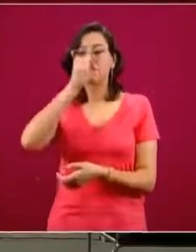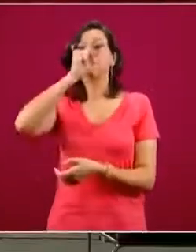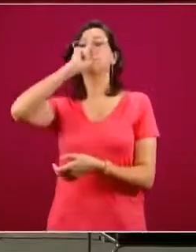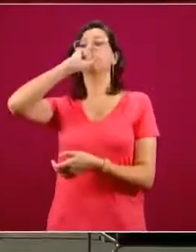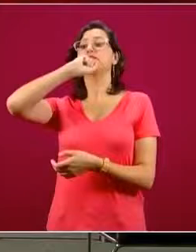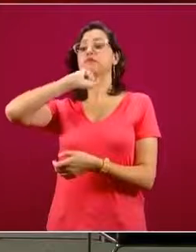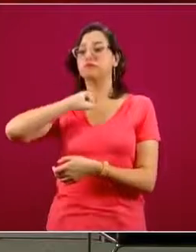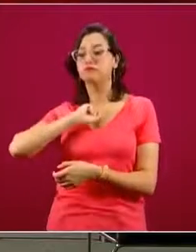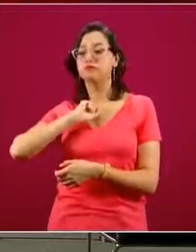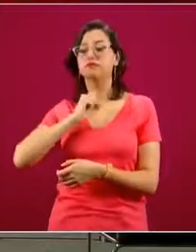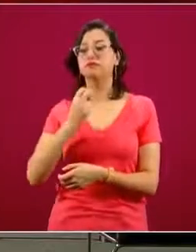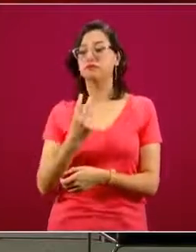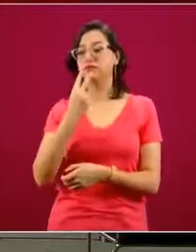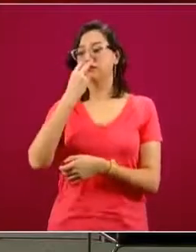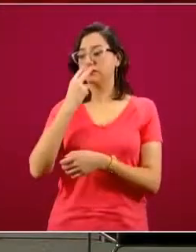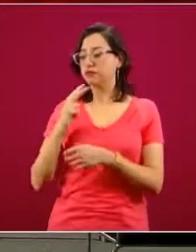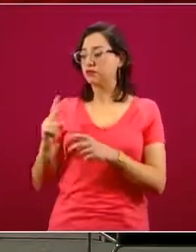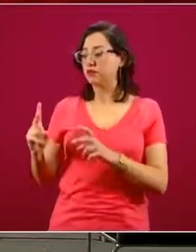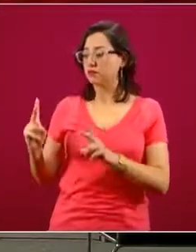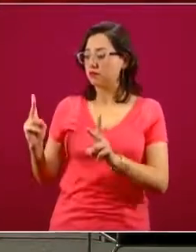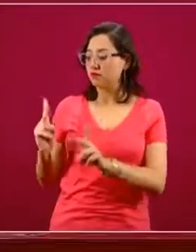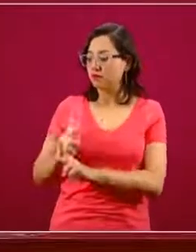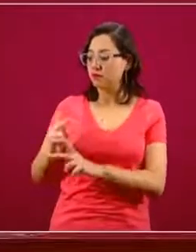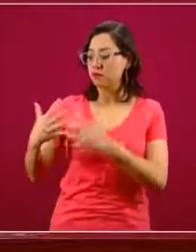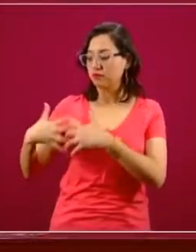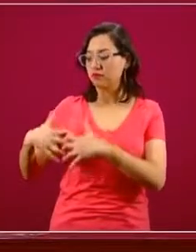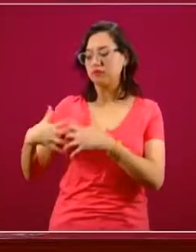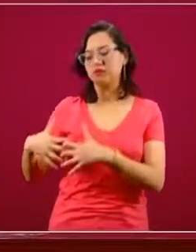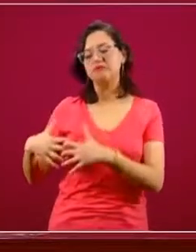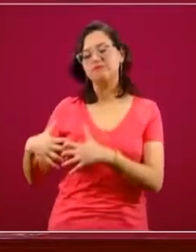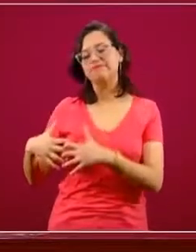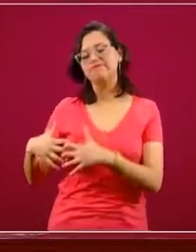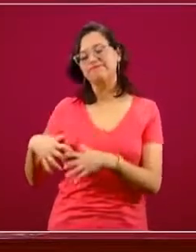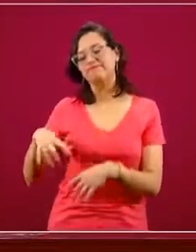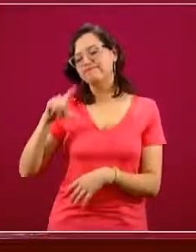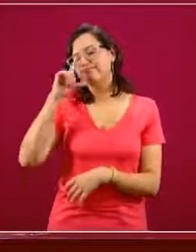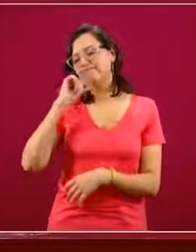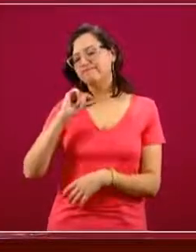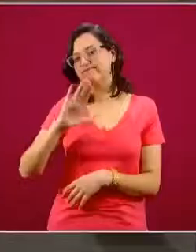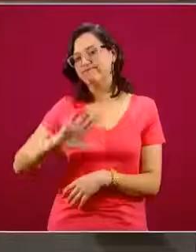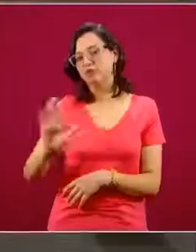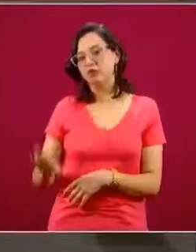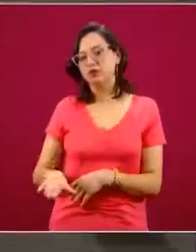un ventilador mecánico, lamentablemente terminan falleciendo.